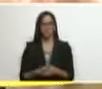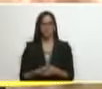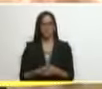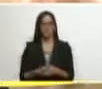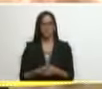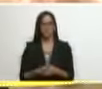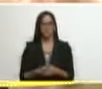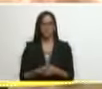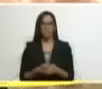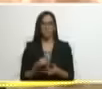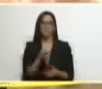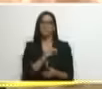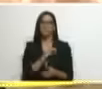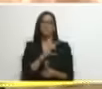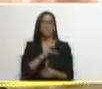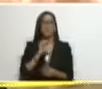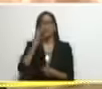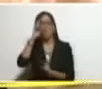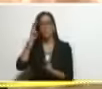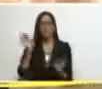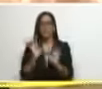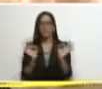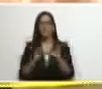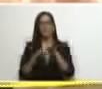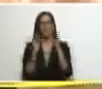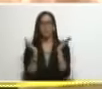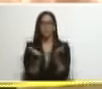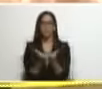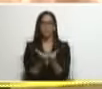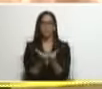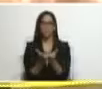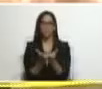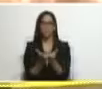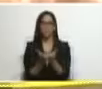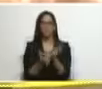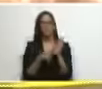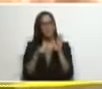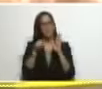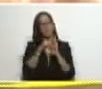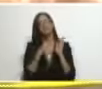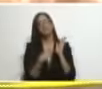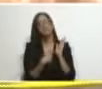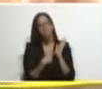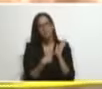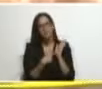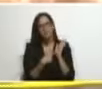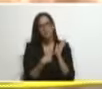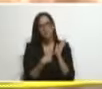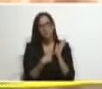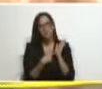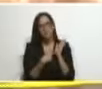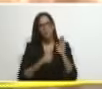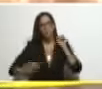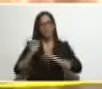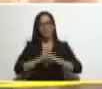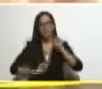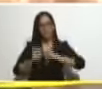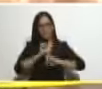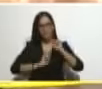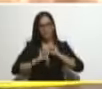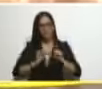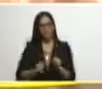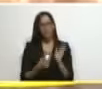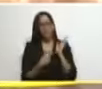A los cobardes no los respeta nadie en este mundo. Y creo que este artículo defiende con mucha gallardía,